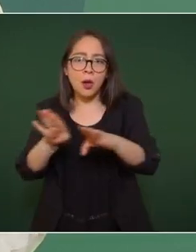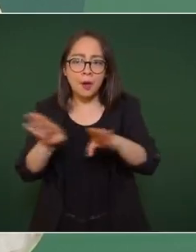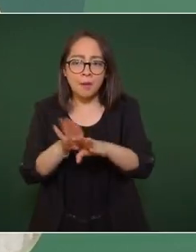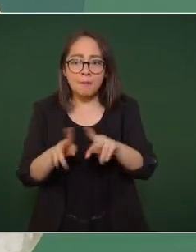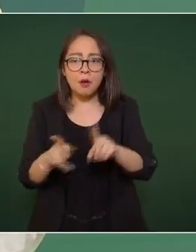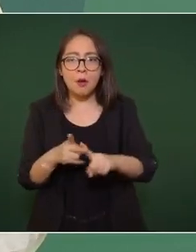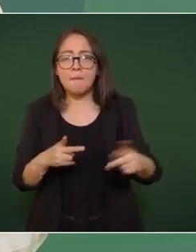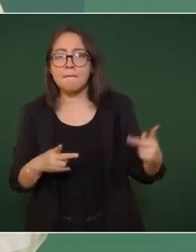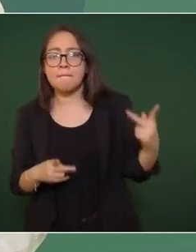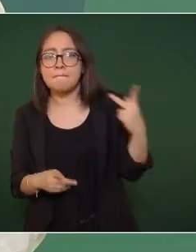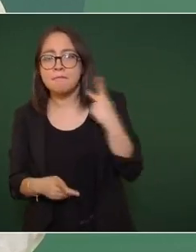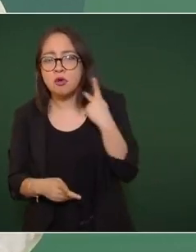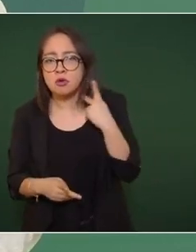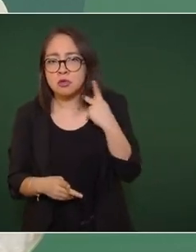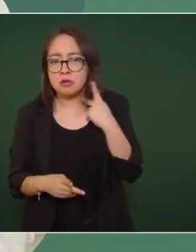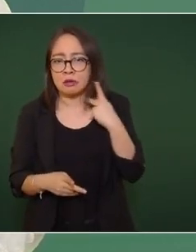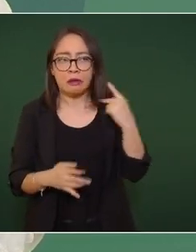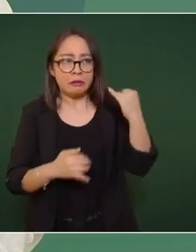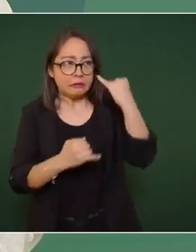políticas, ideológicas,